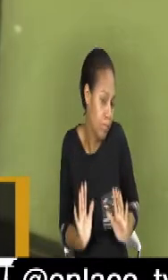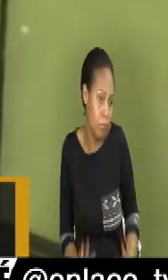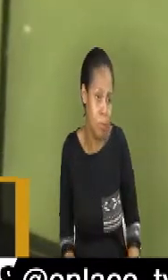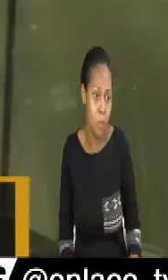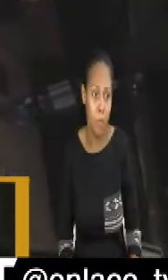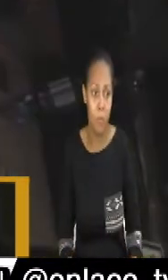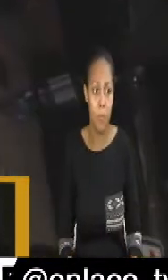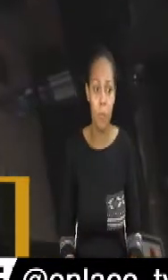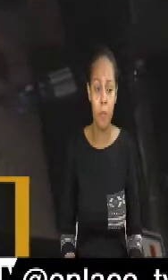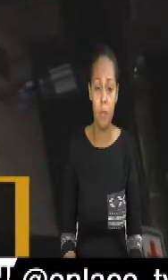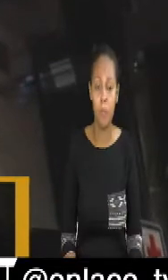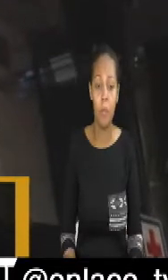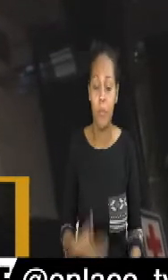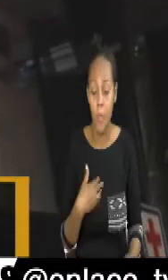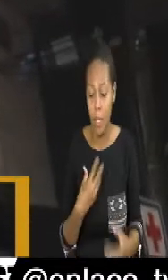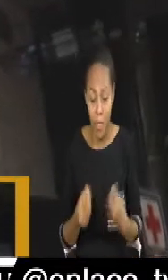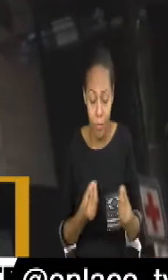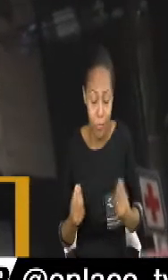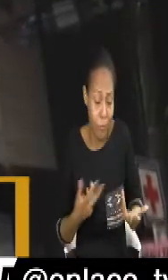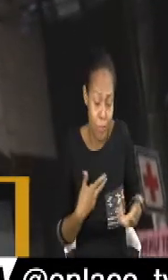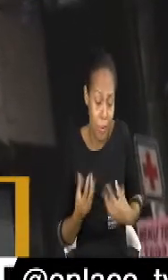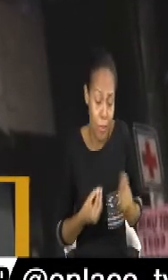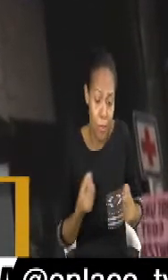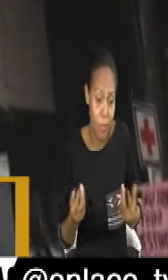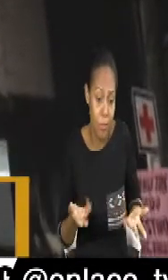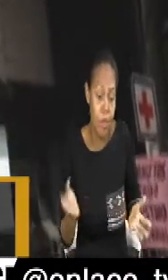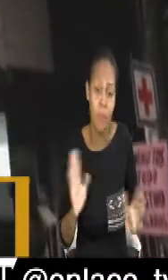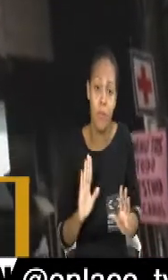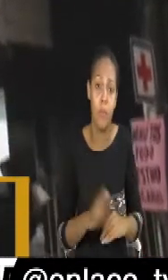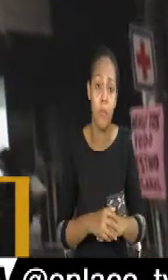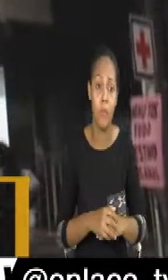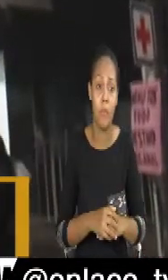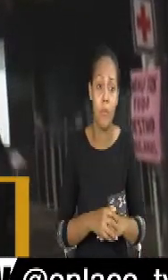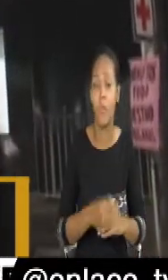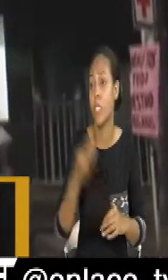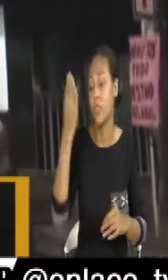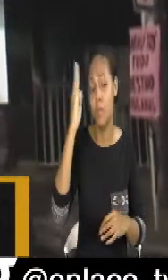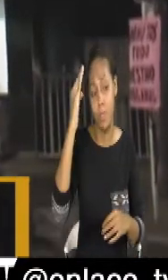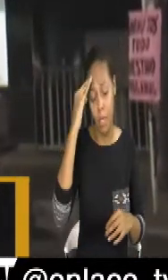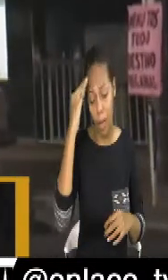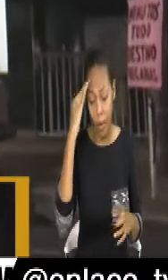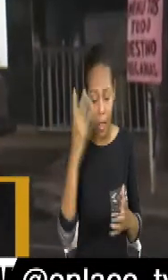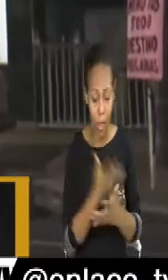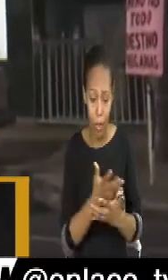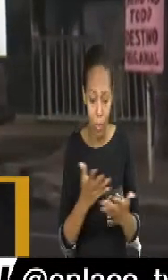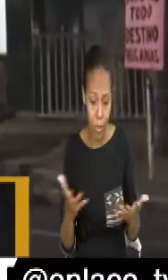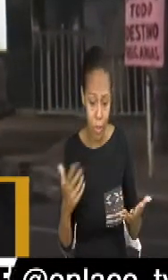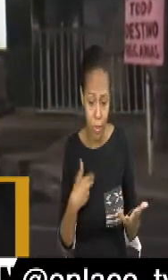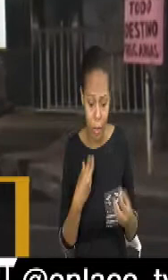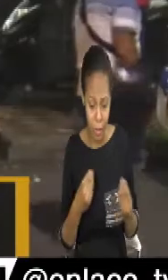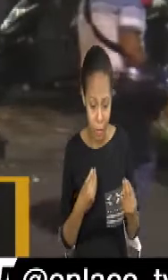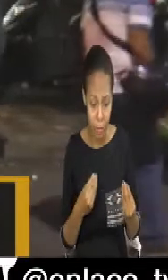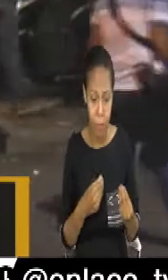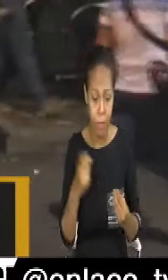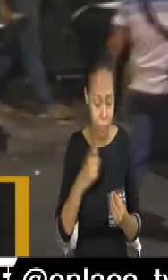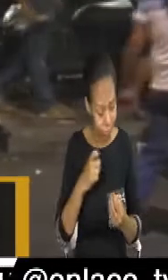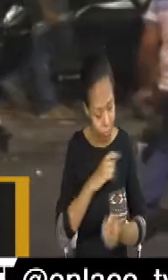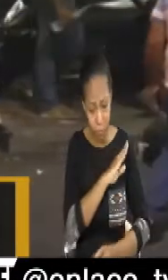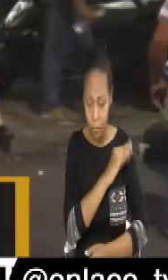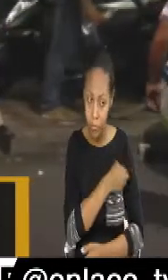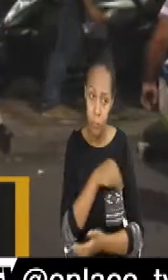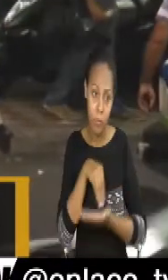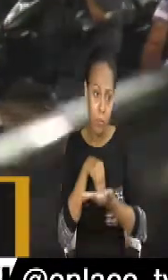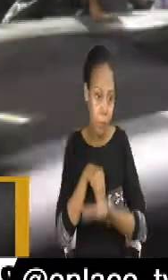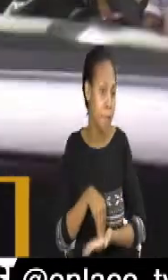que ya no podemos hacer más nada, que ya Dios así quiso las cosas, que tenemos que tener mucha fortaleza. Piden a